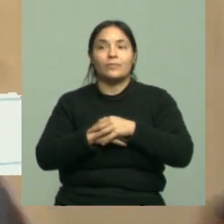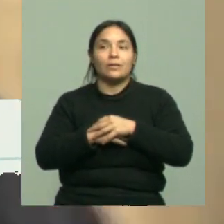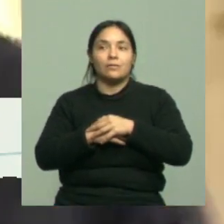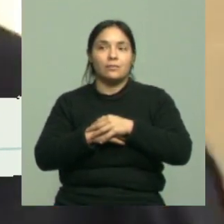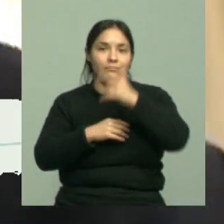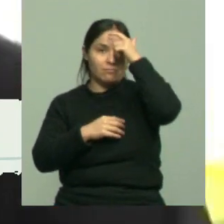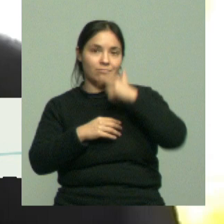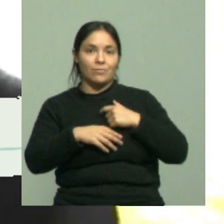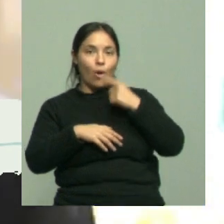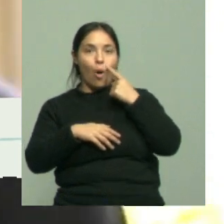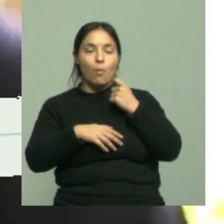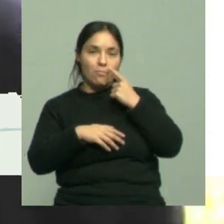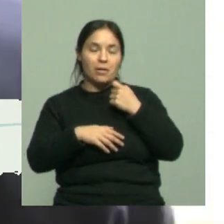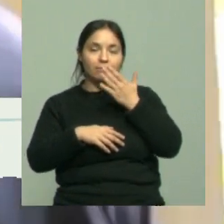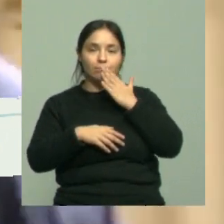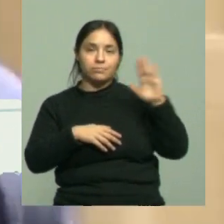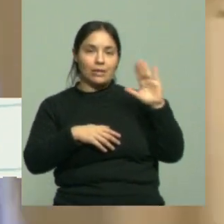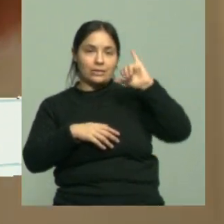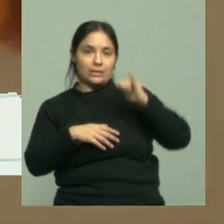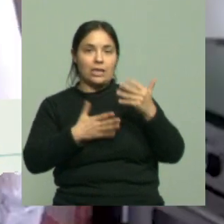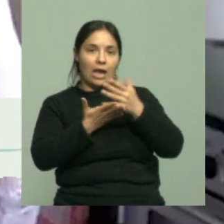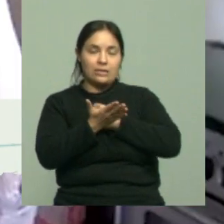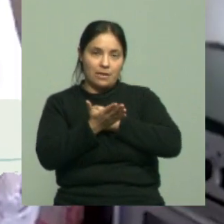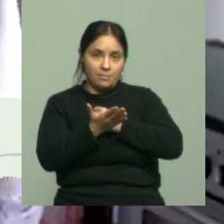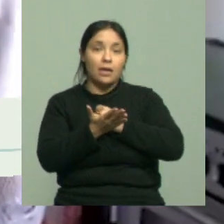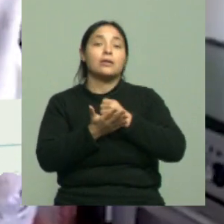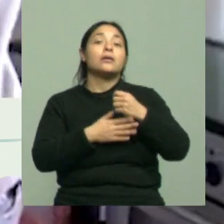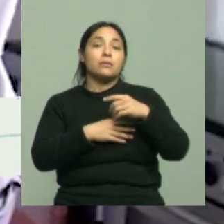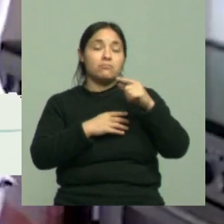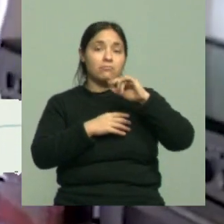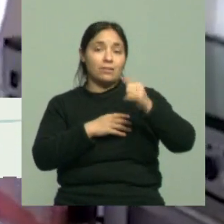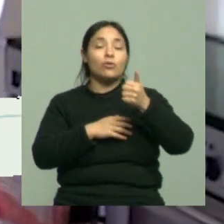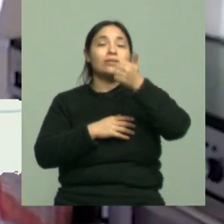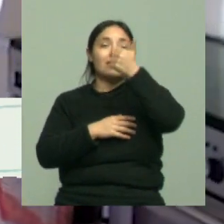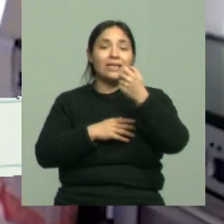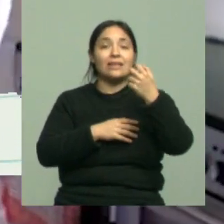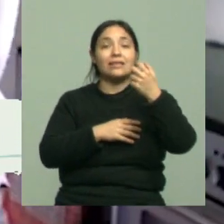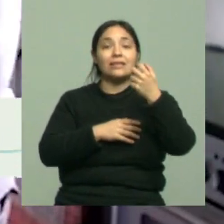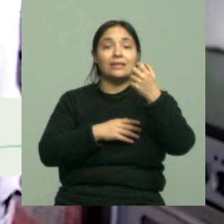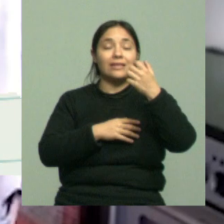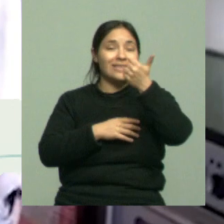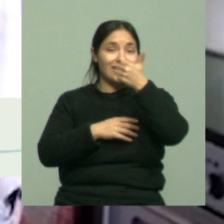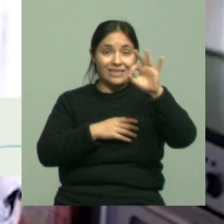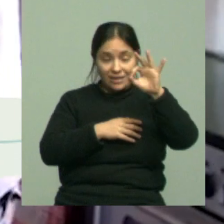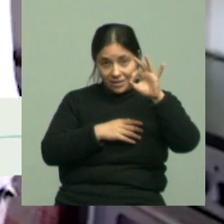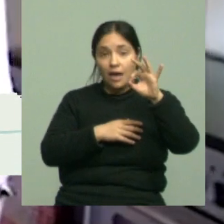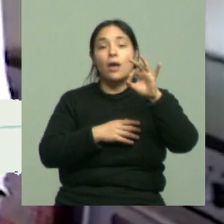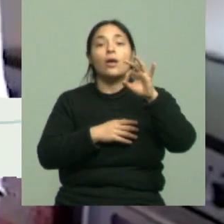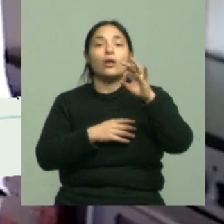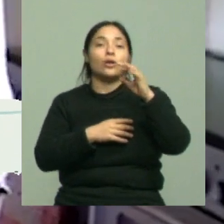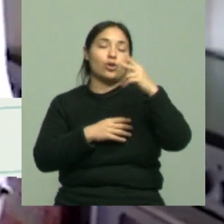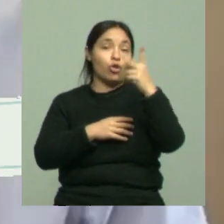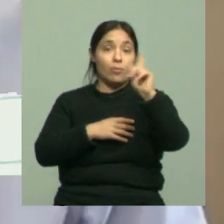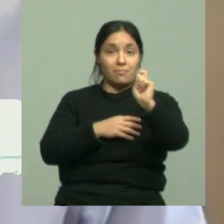por parte de Assange, después se le consideran 62 meses de arresto por lo